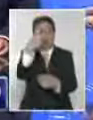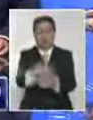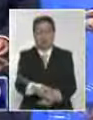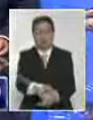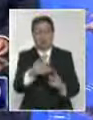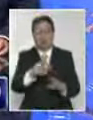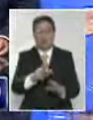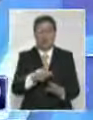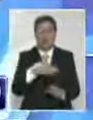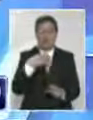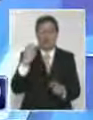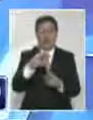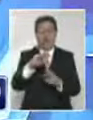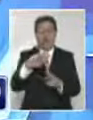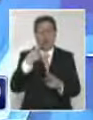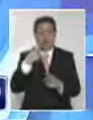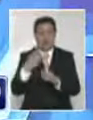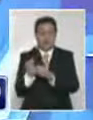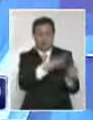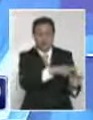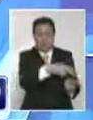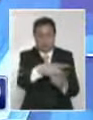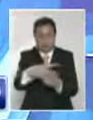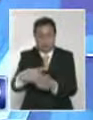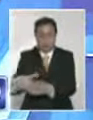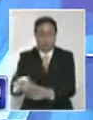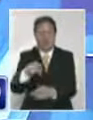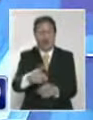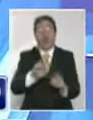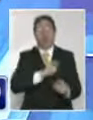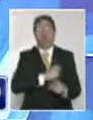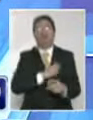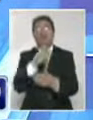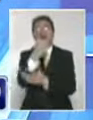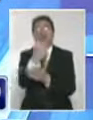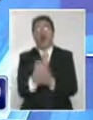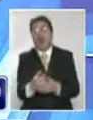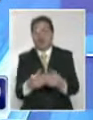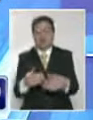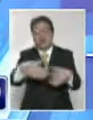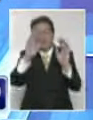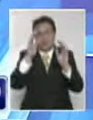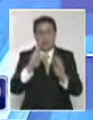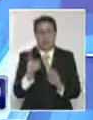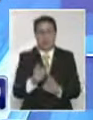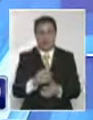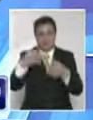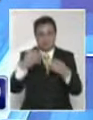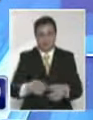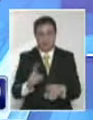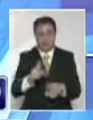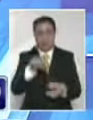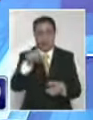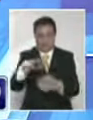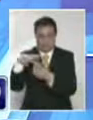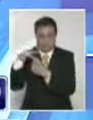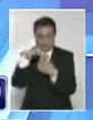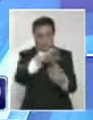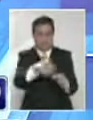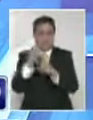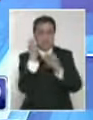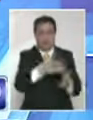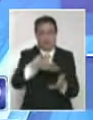lanzaron al mar y ella apareció en la playa. Lo cubrieron como caso policial. Los Hornos de Lonquén también fueron una nota policial en un momento, a pesar